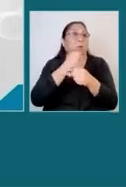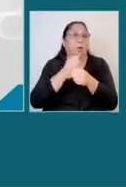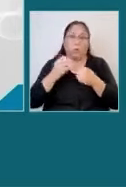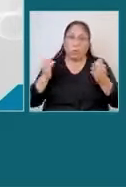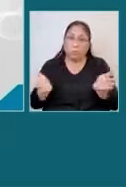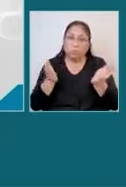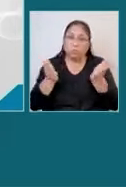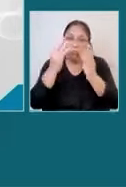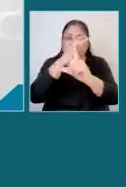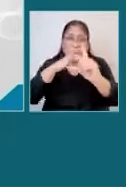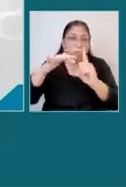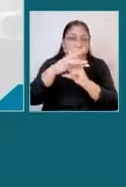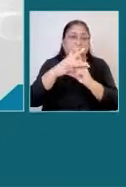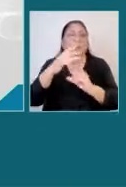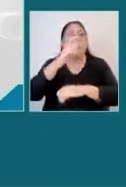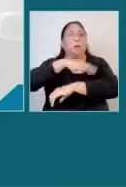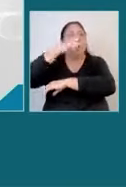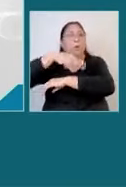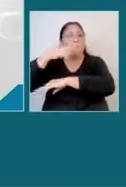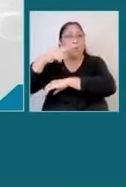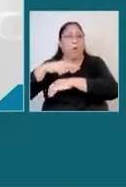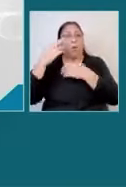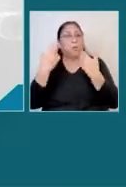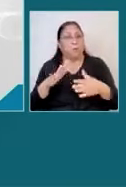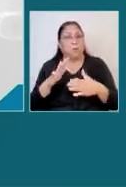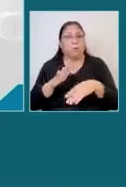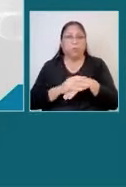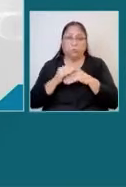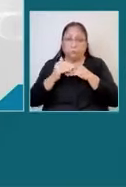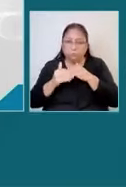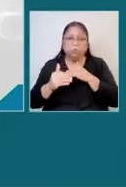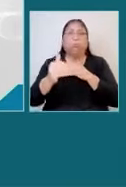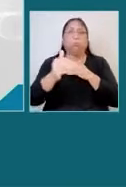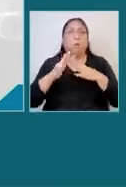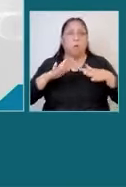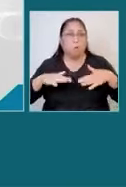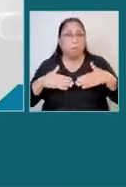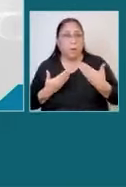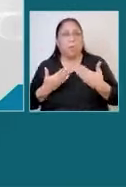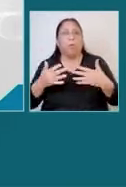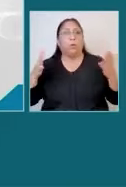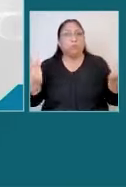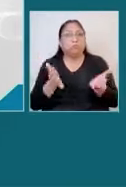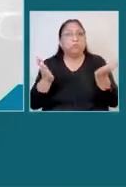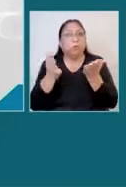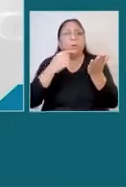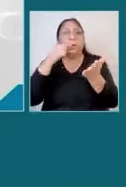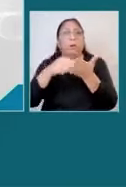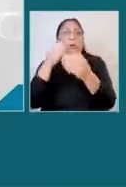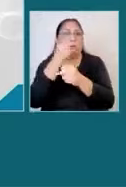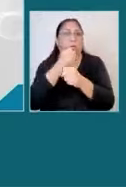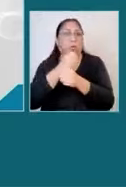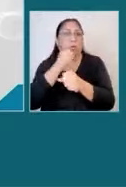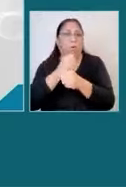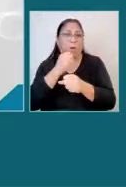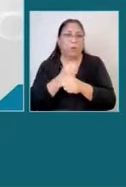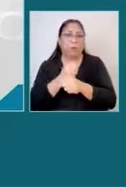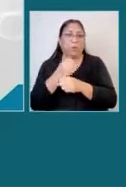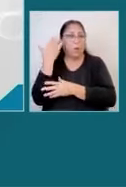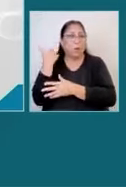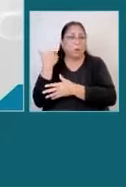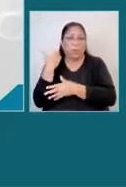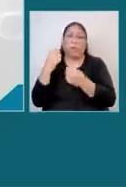de ecosistemas regionales, hemos dado, digamos, un paso para poder justamente fomentar estos esquemas colectivos a los que hacía referencia